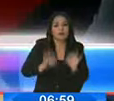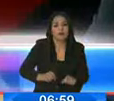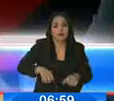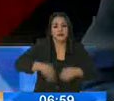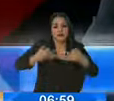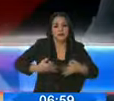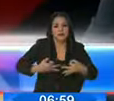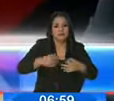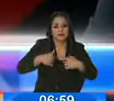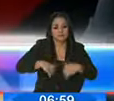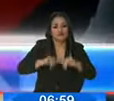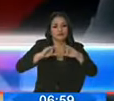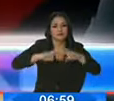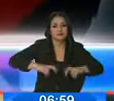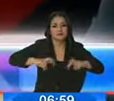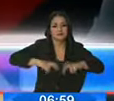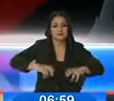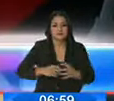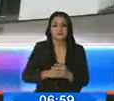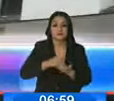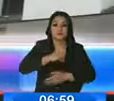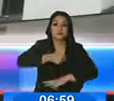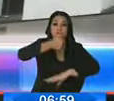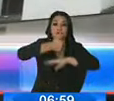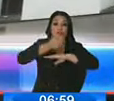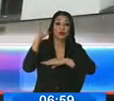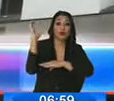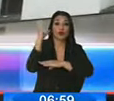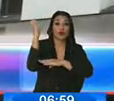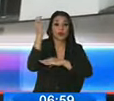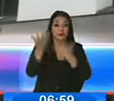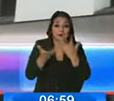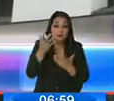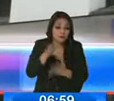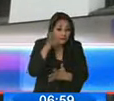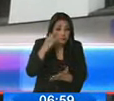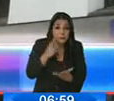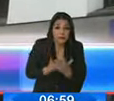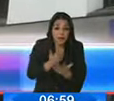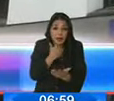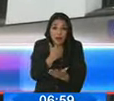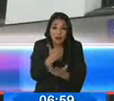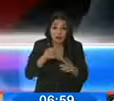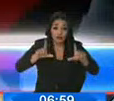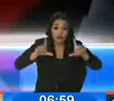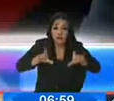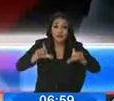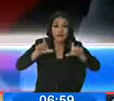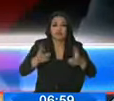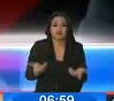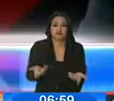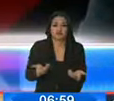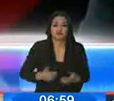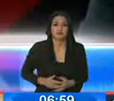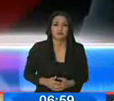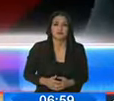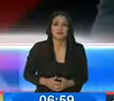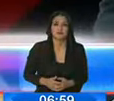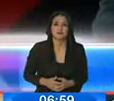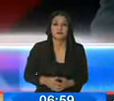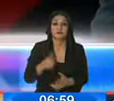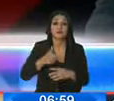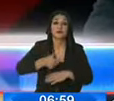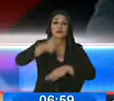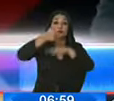investigando. De acuerdo al ministro Navas, las autoridades colombianas tampoco habrían encontrado indicios contundentes en las imágenes. Hemos tenido acercamiento con